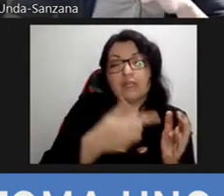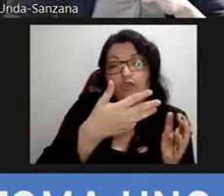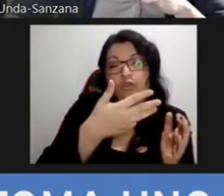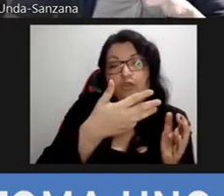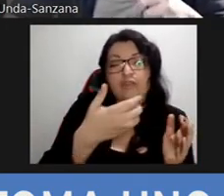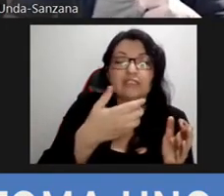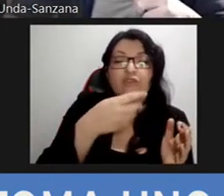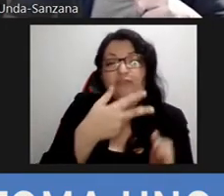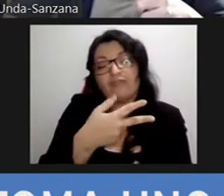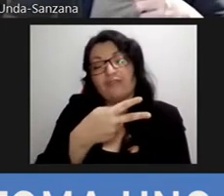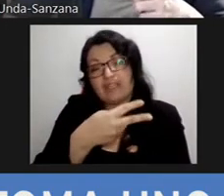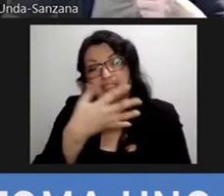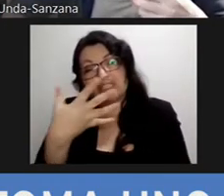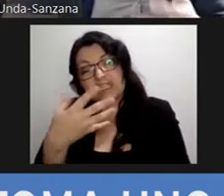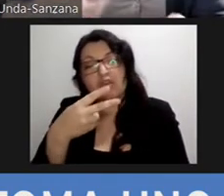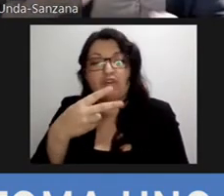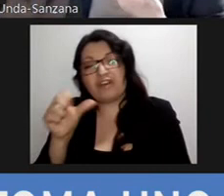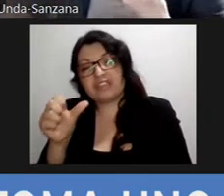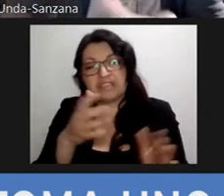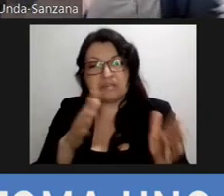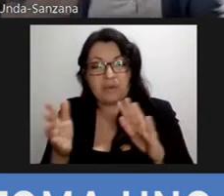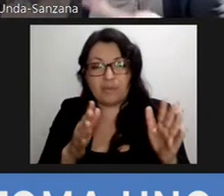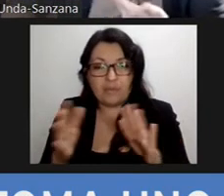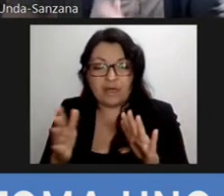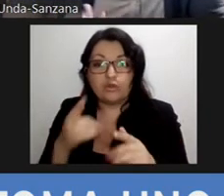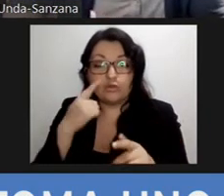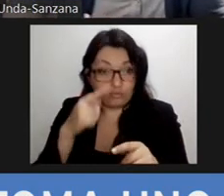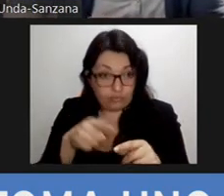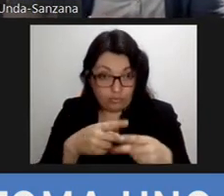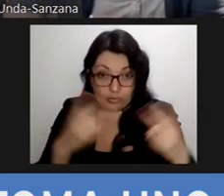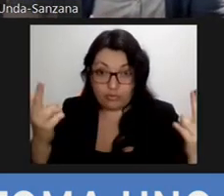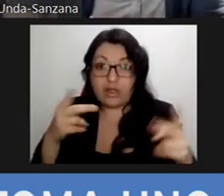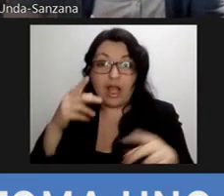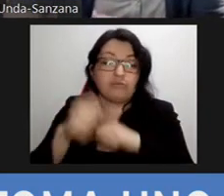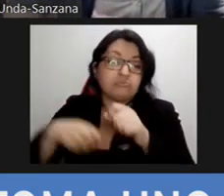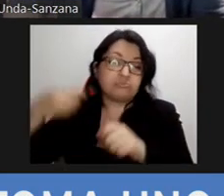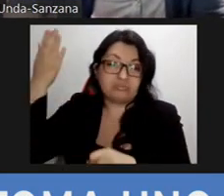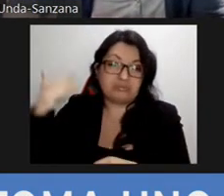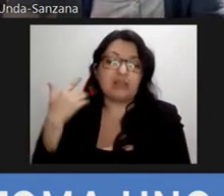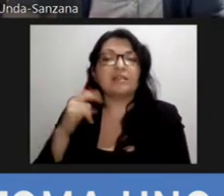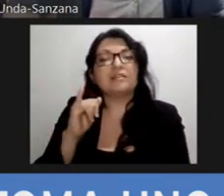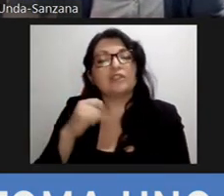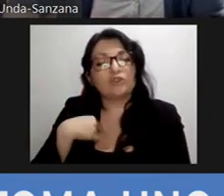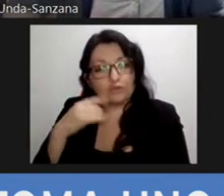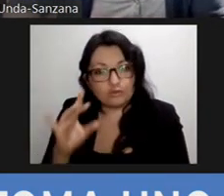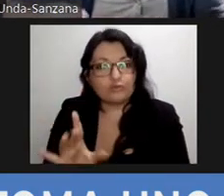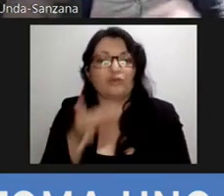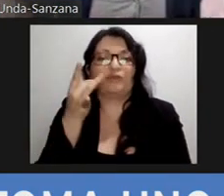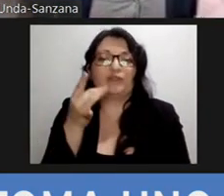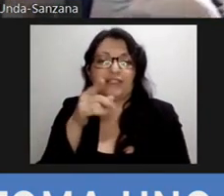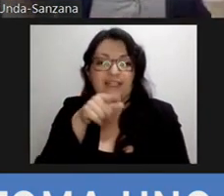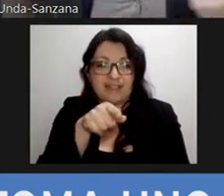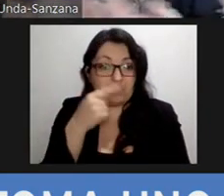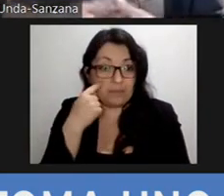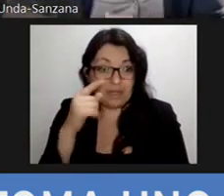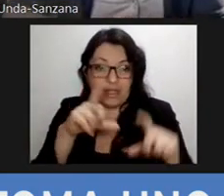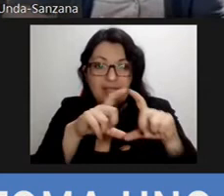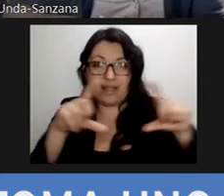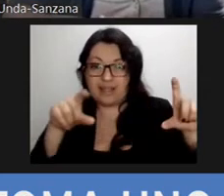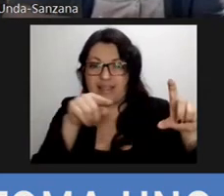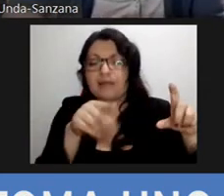y 1926. Y buscando en las publicaciones de la época, efectivamente encontré, acá estoy